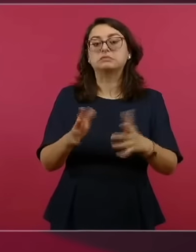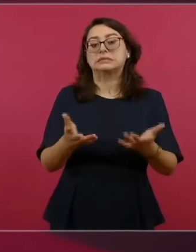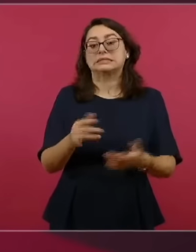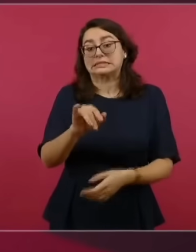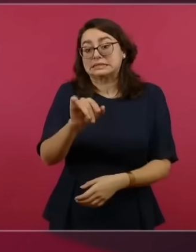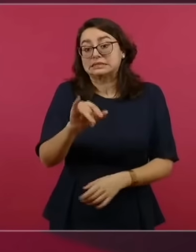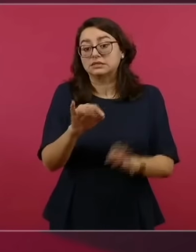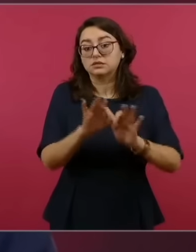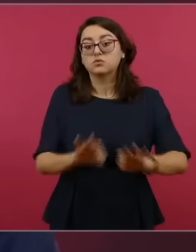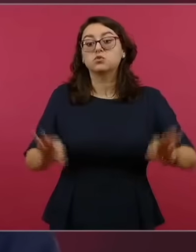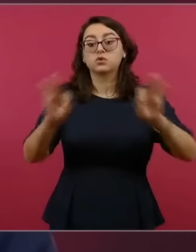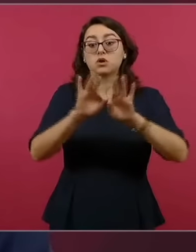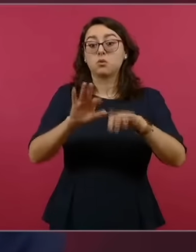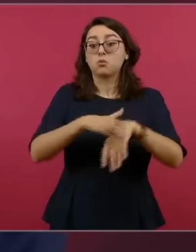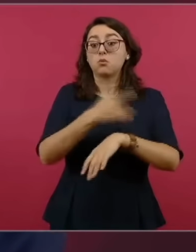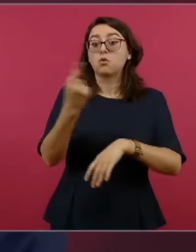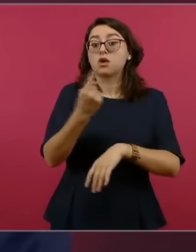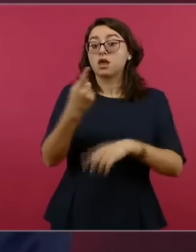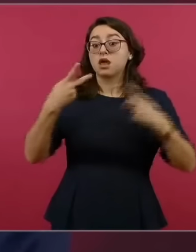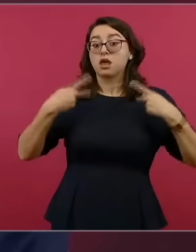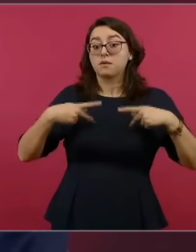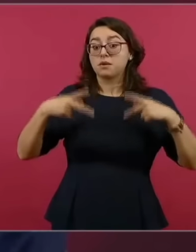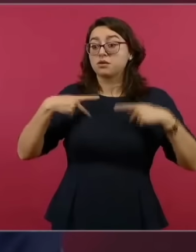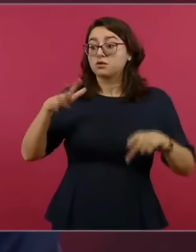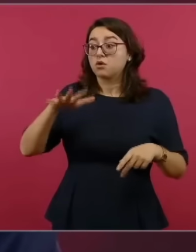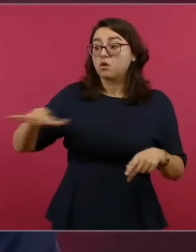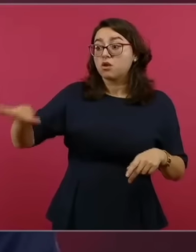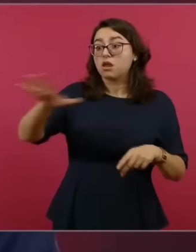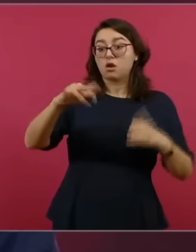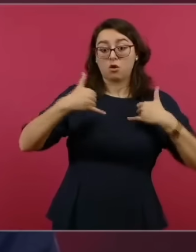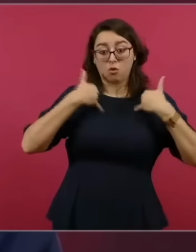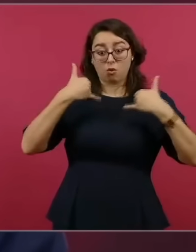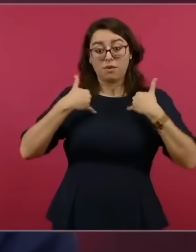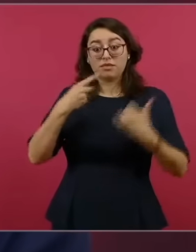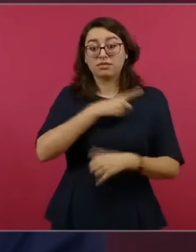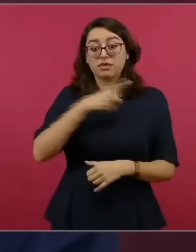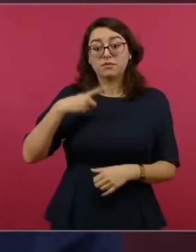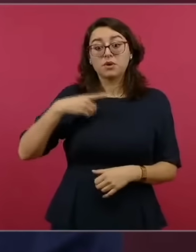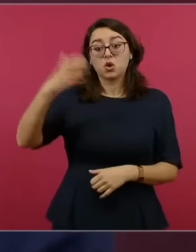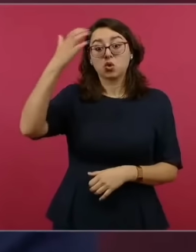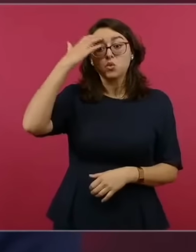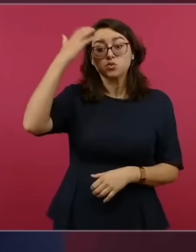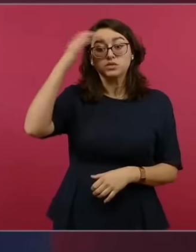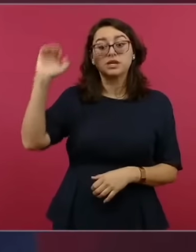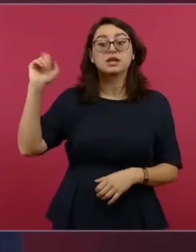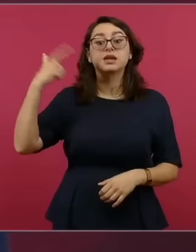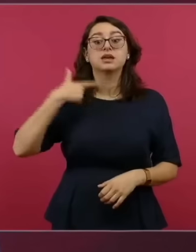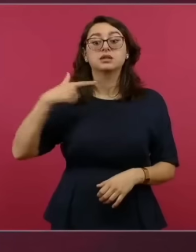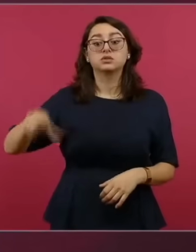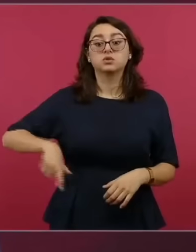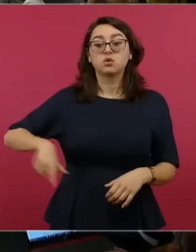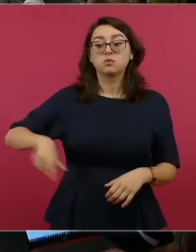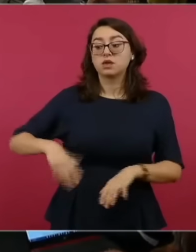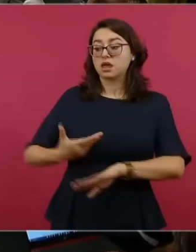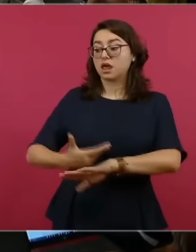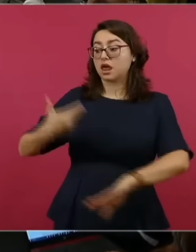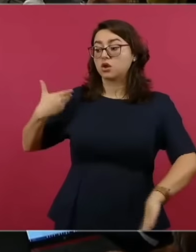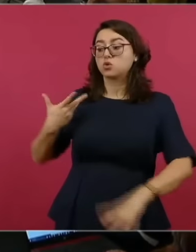que se conozca cómo estaba podrido el régimen político